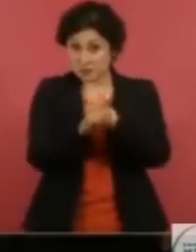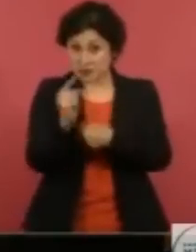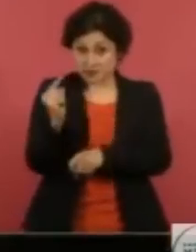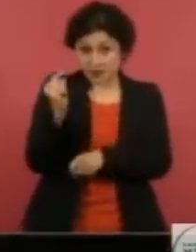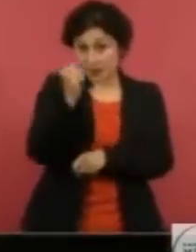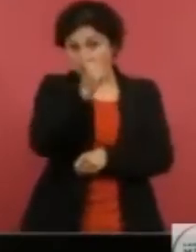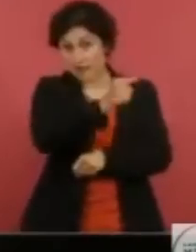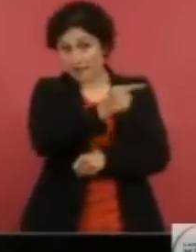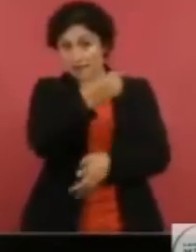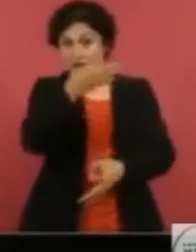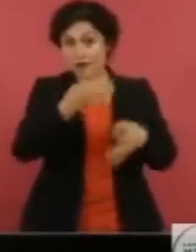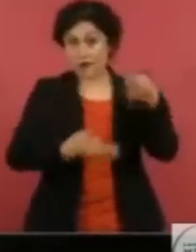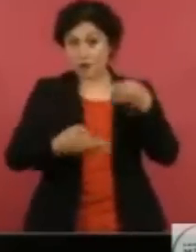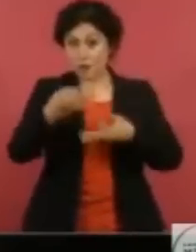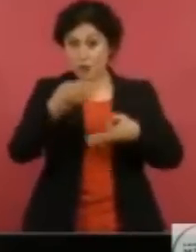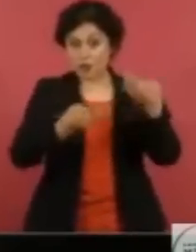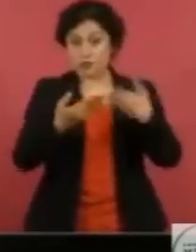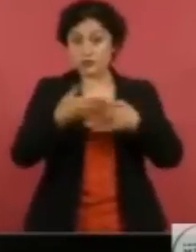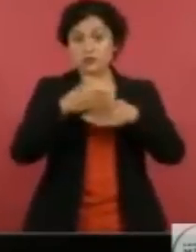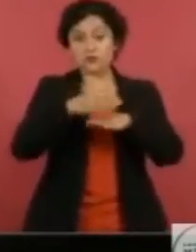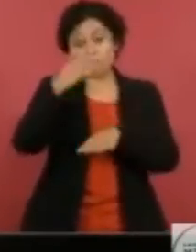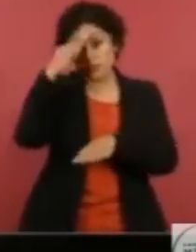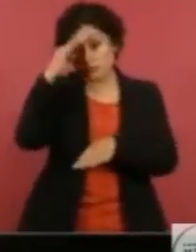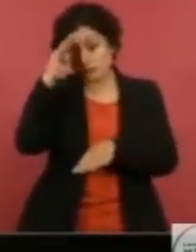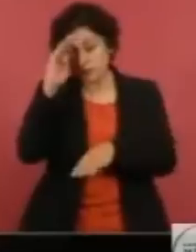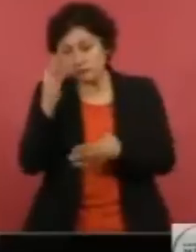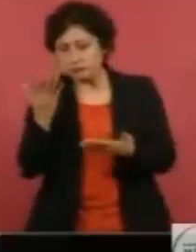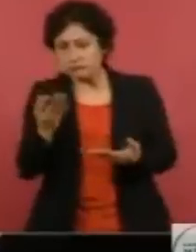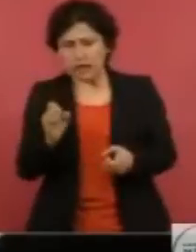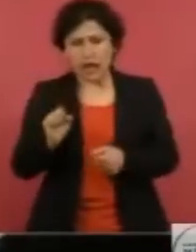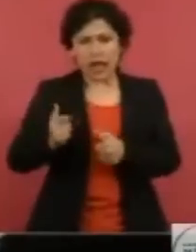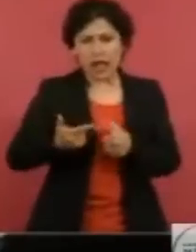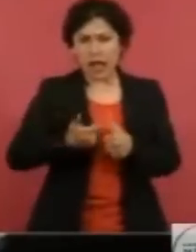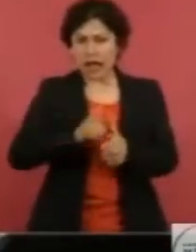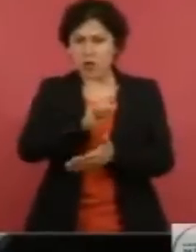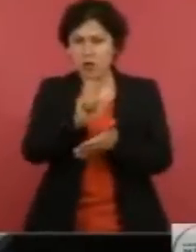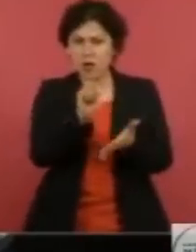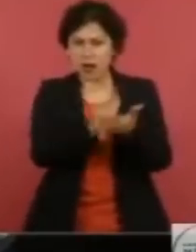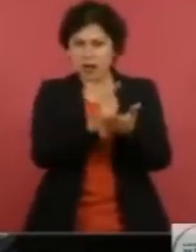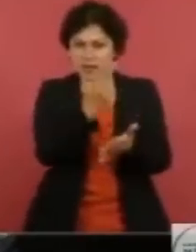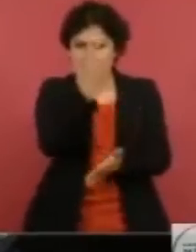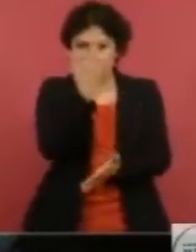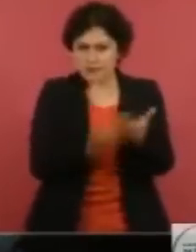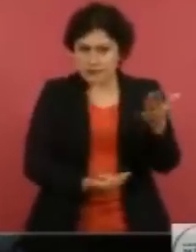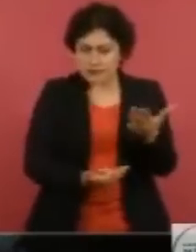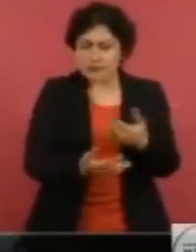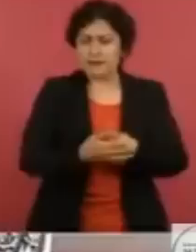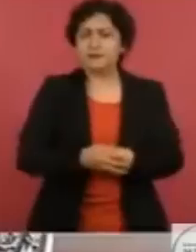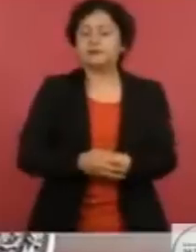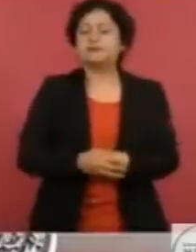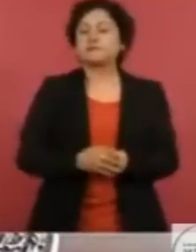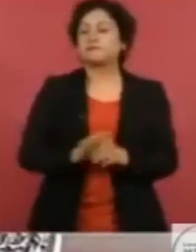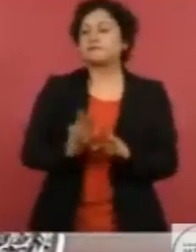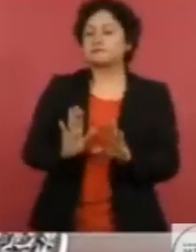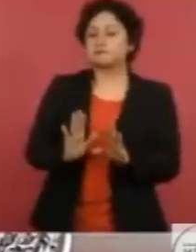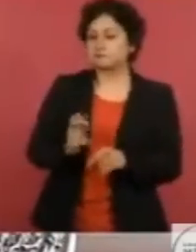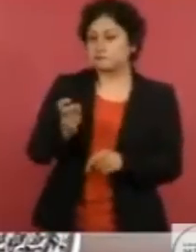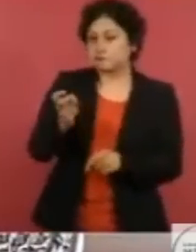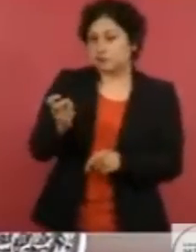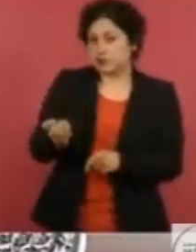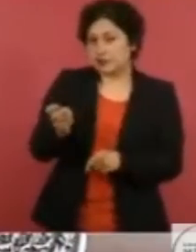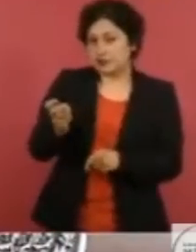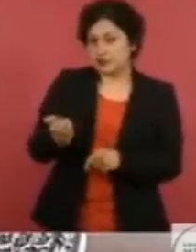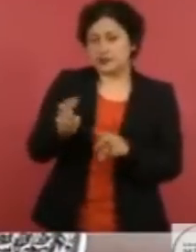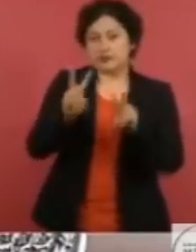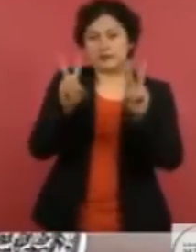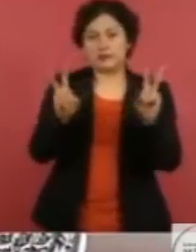Guzmán, un hueco legal, por así decirlo. Eso tiene que resolverlo la Fiscalía, es la que decide sobre los